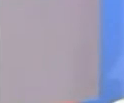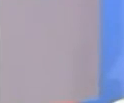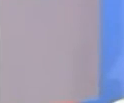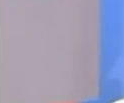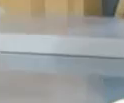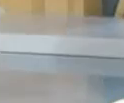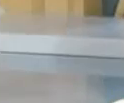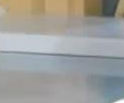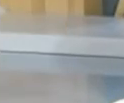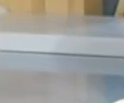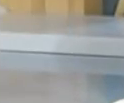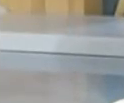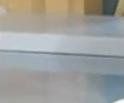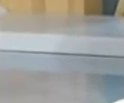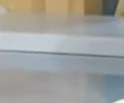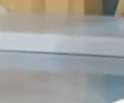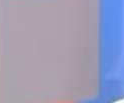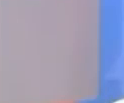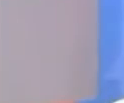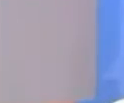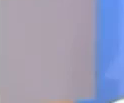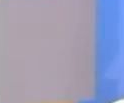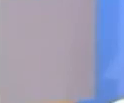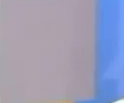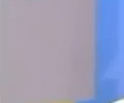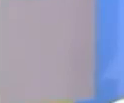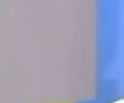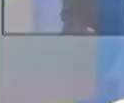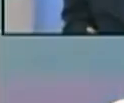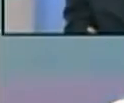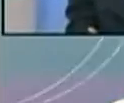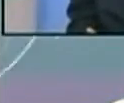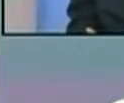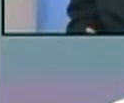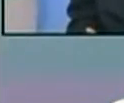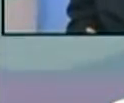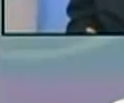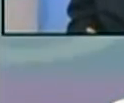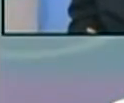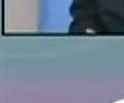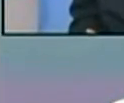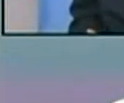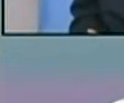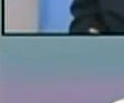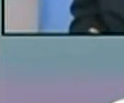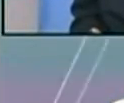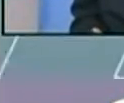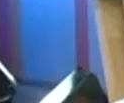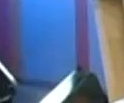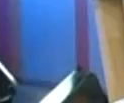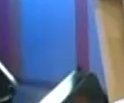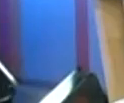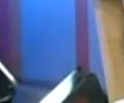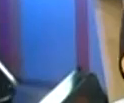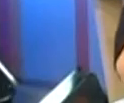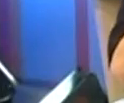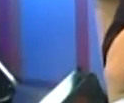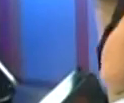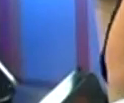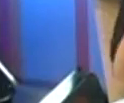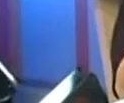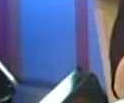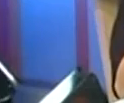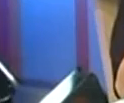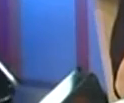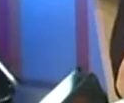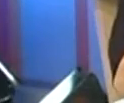por el consorcio. Claro. Directamente, y no es que te llegaba a vos la boleta. Claro, pero, y el tema de las industrias o comercios tiene que ver con,